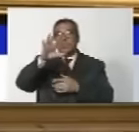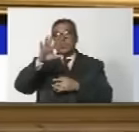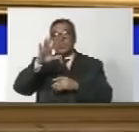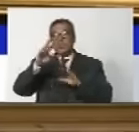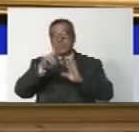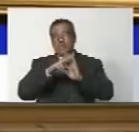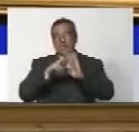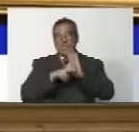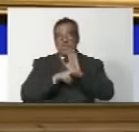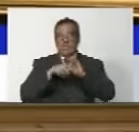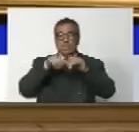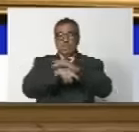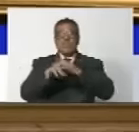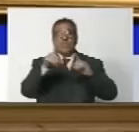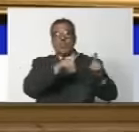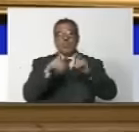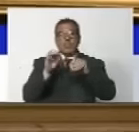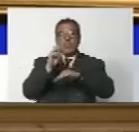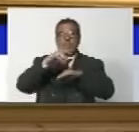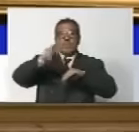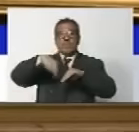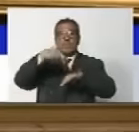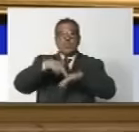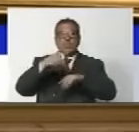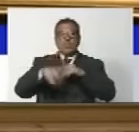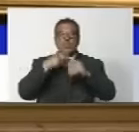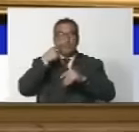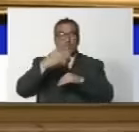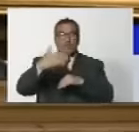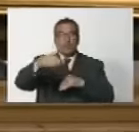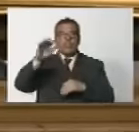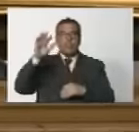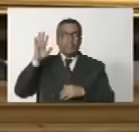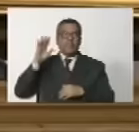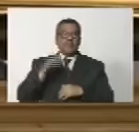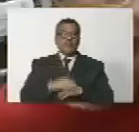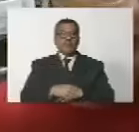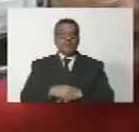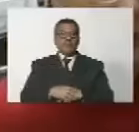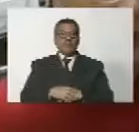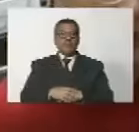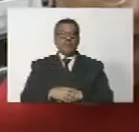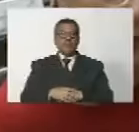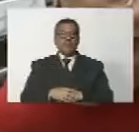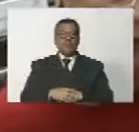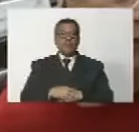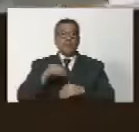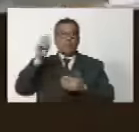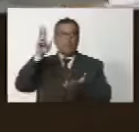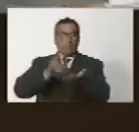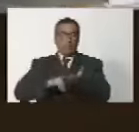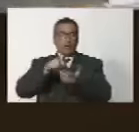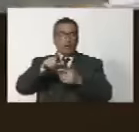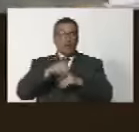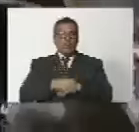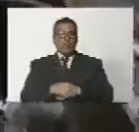del Reglamento Interior y Debates de la Asamblea Nacional, sirva a indicarlo con la señal de costumbre. Queda aprobado esta prórroga